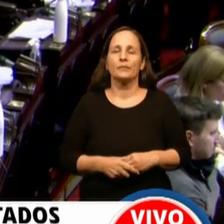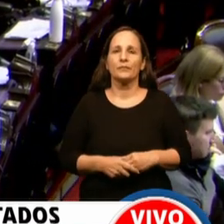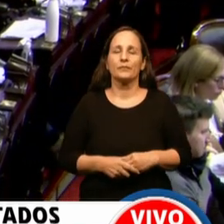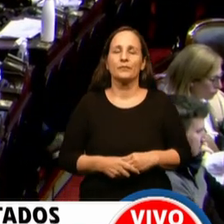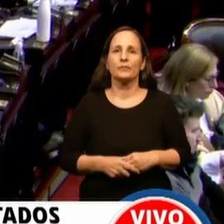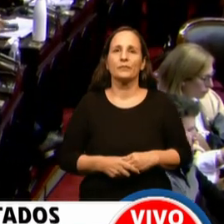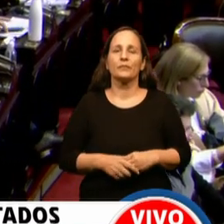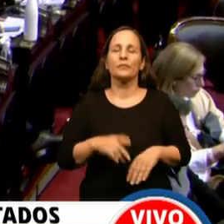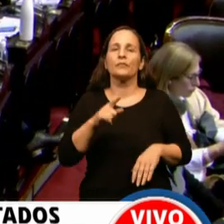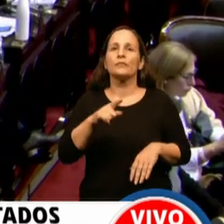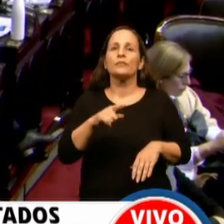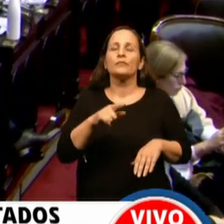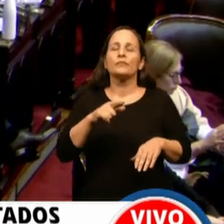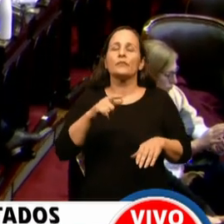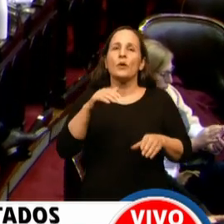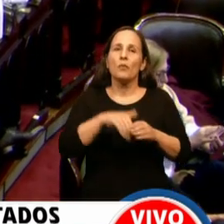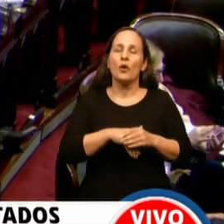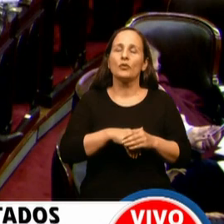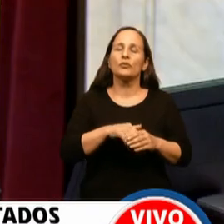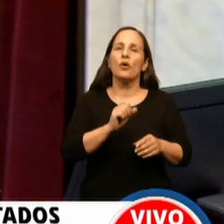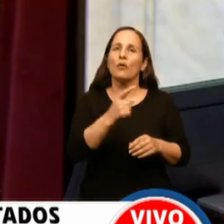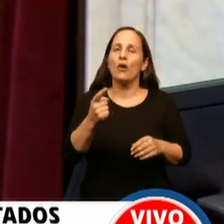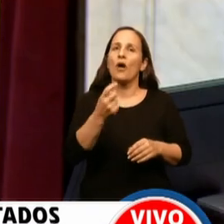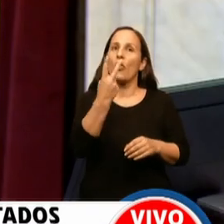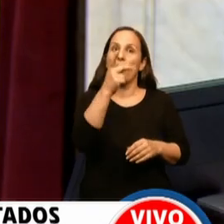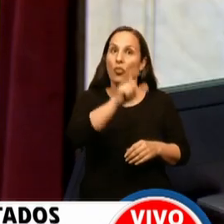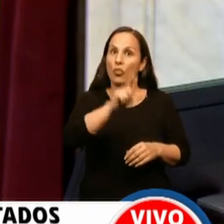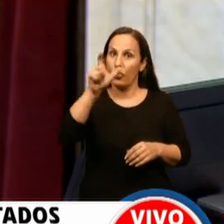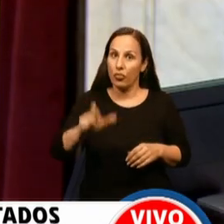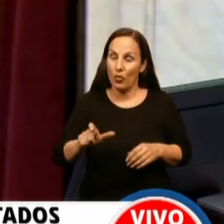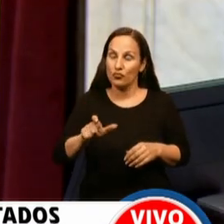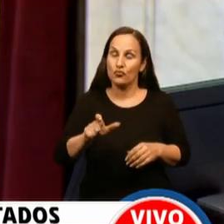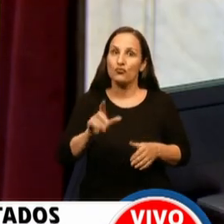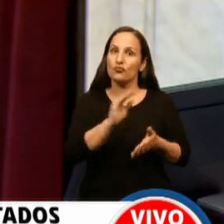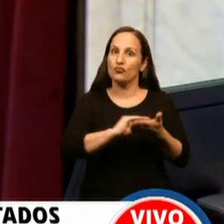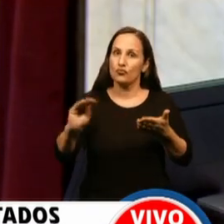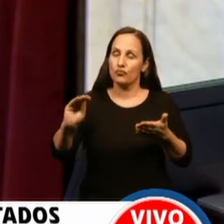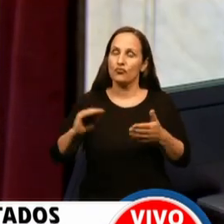se va a tomar el voto de manera nominal a dos señores diputados